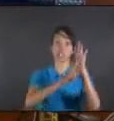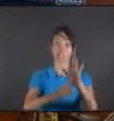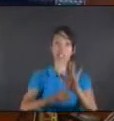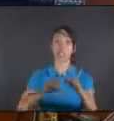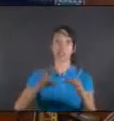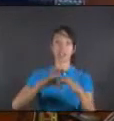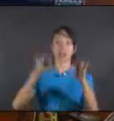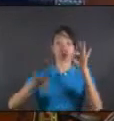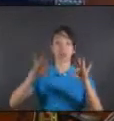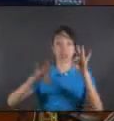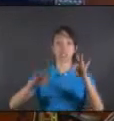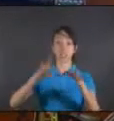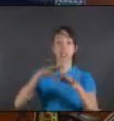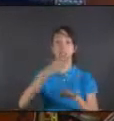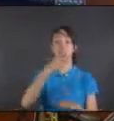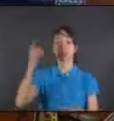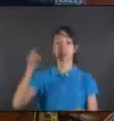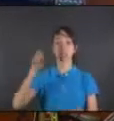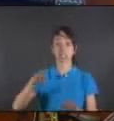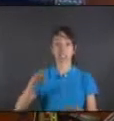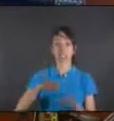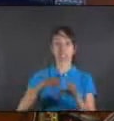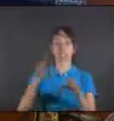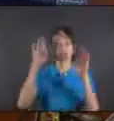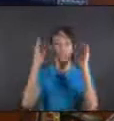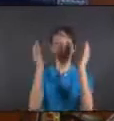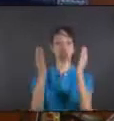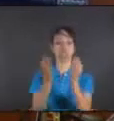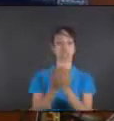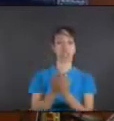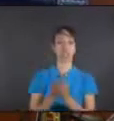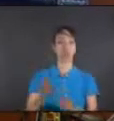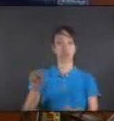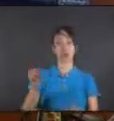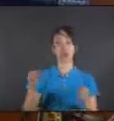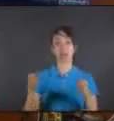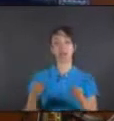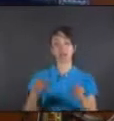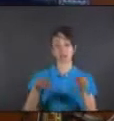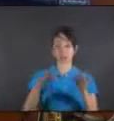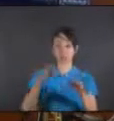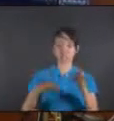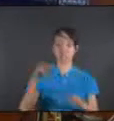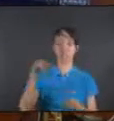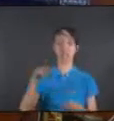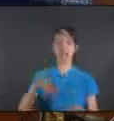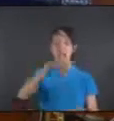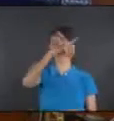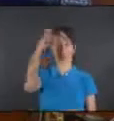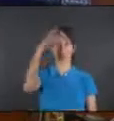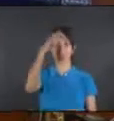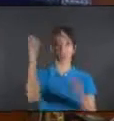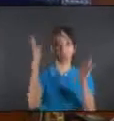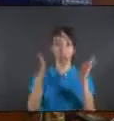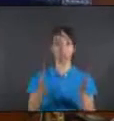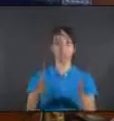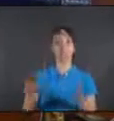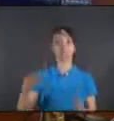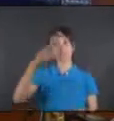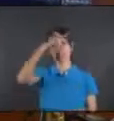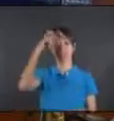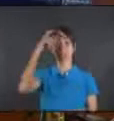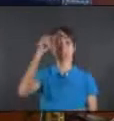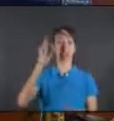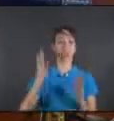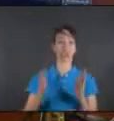¿Qué tiene que ver que nosotros, siendo cristianos, que deberíamos de ser los representantes de la justicia de Dios en la tierra,